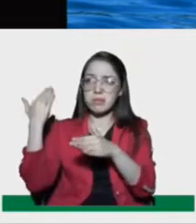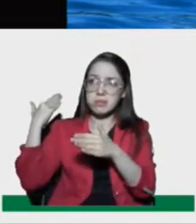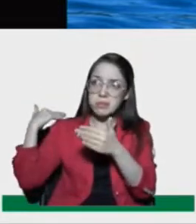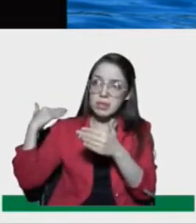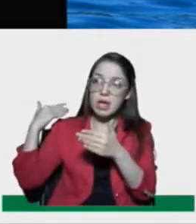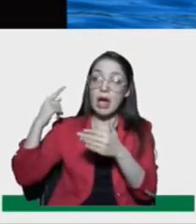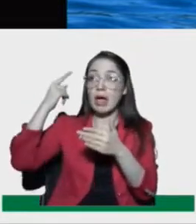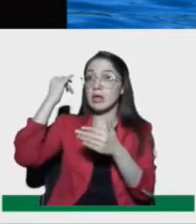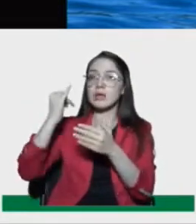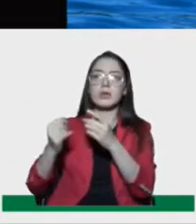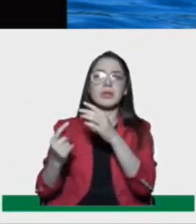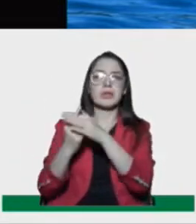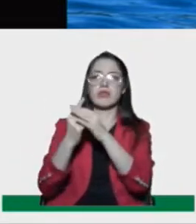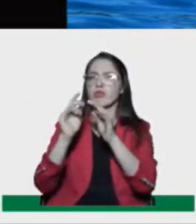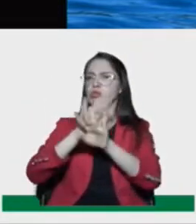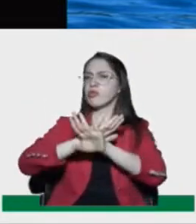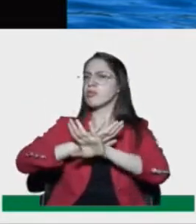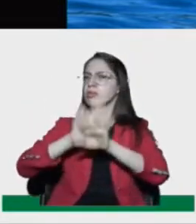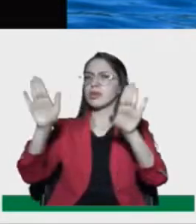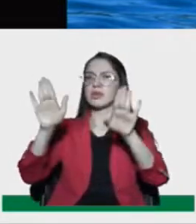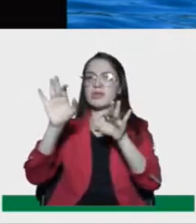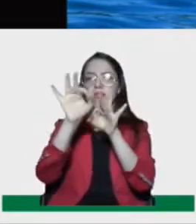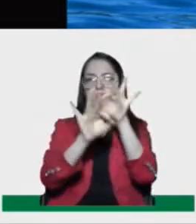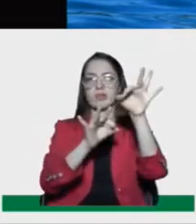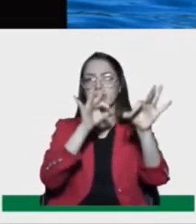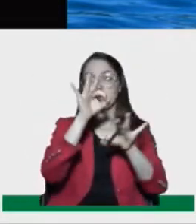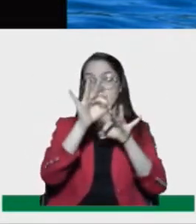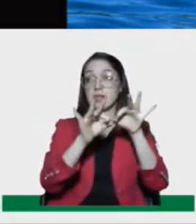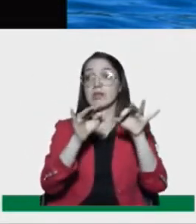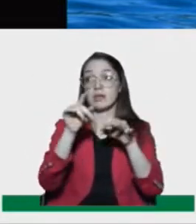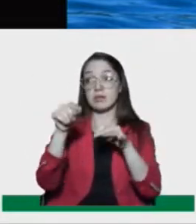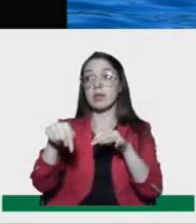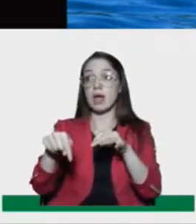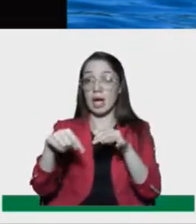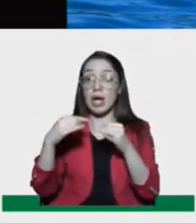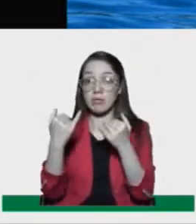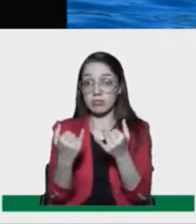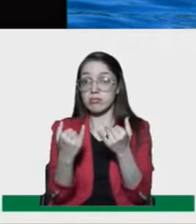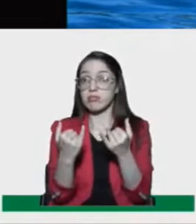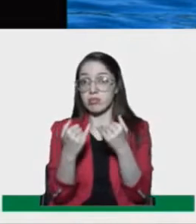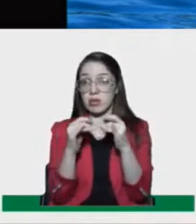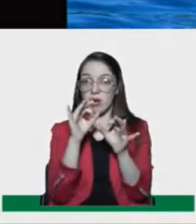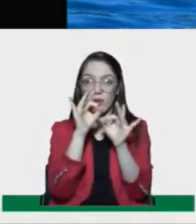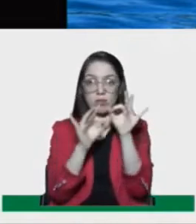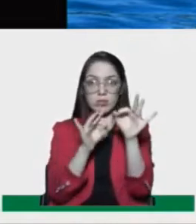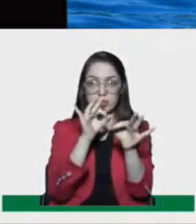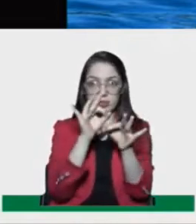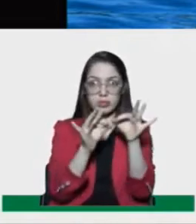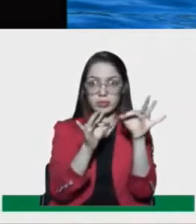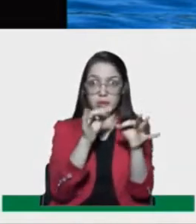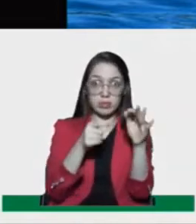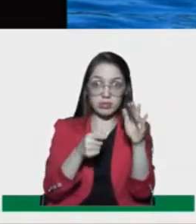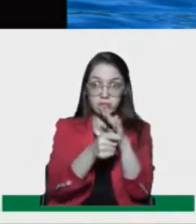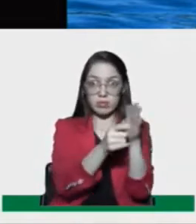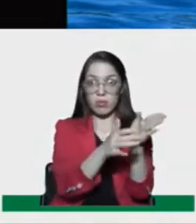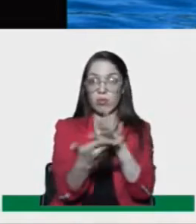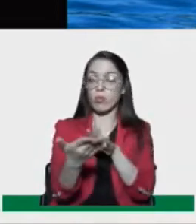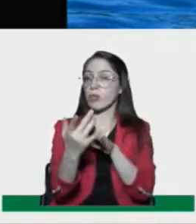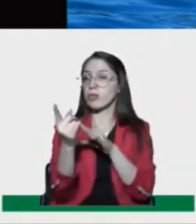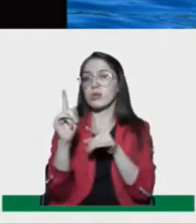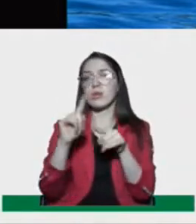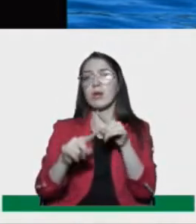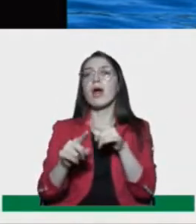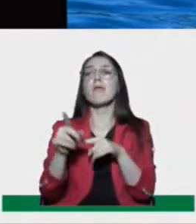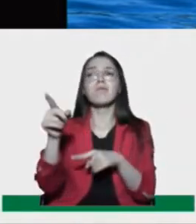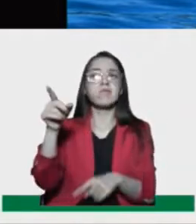y toma estas medidas de protección que existe hoy día actualmente pero aún se siguen haciendo algunas explotaciones